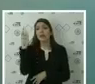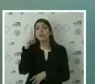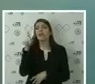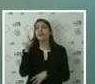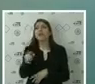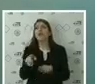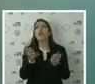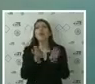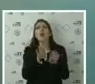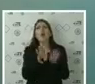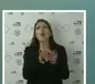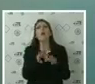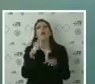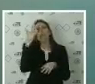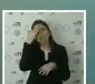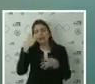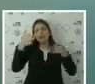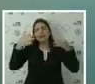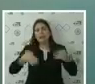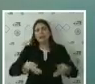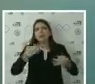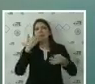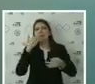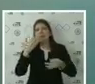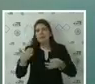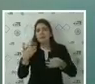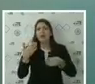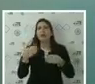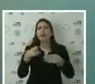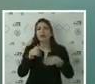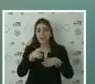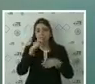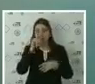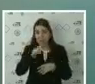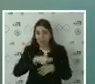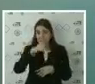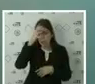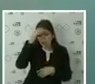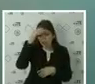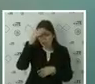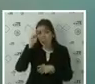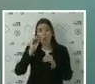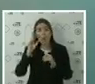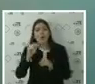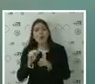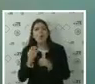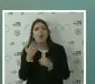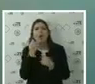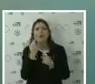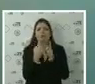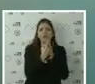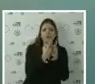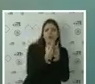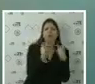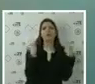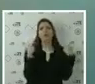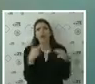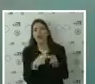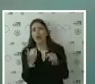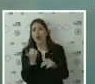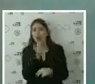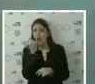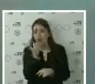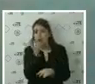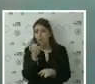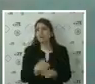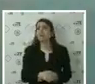el nivel de aprendizaje si no existe un contacto maestro-alumno? Entonces me parece que el principal reto en cuanto a educación sería